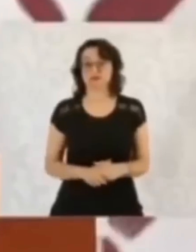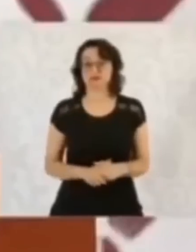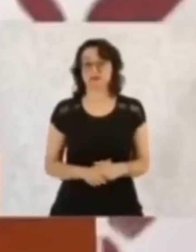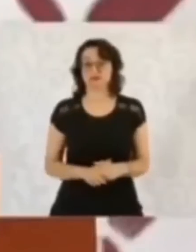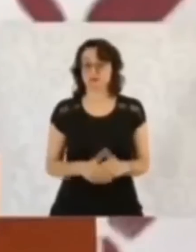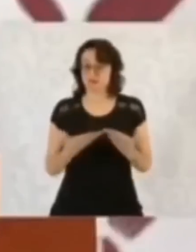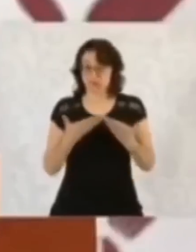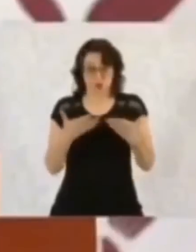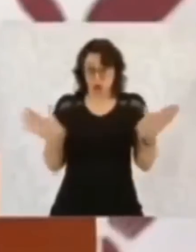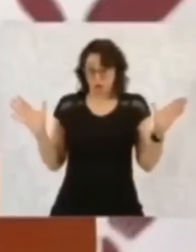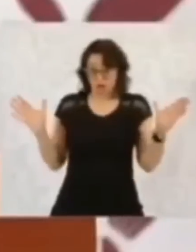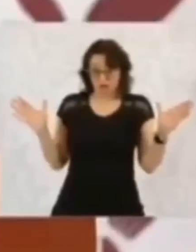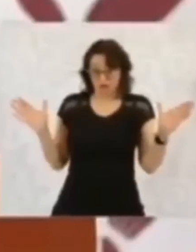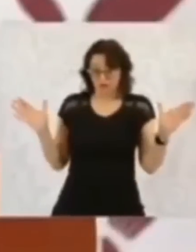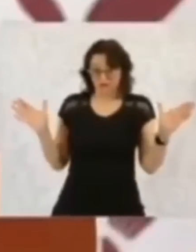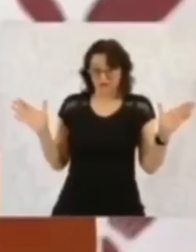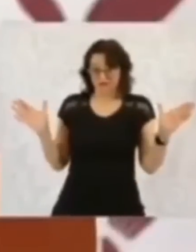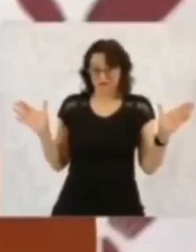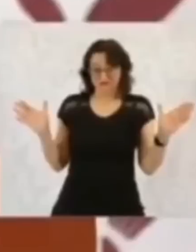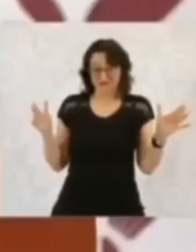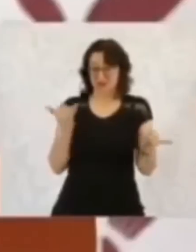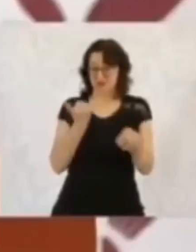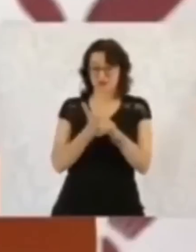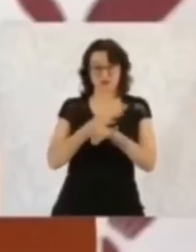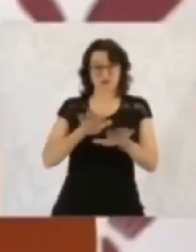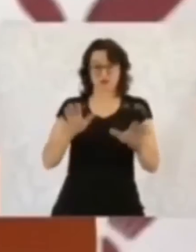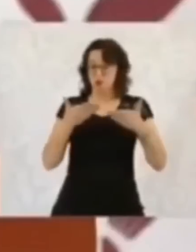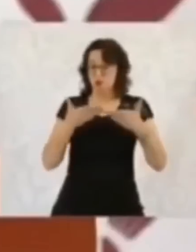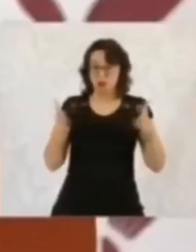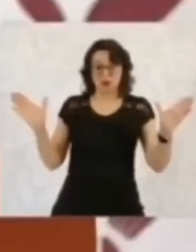Bueno, es público, es público.